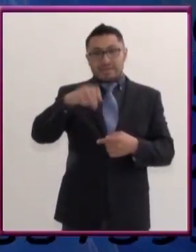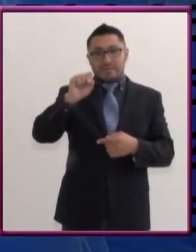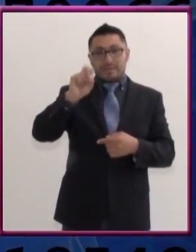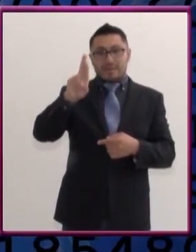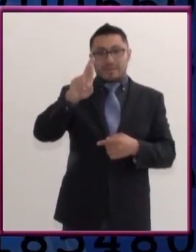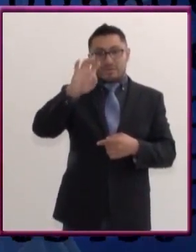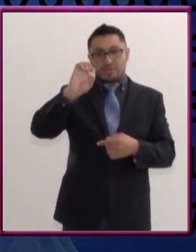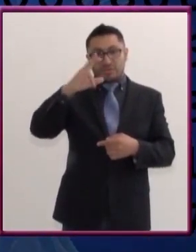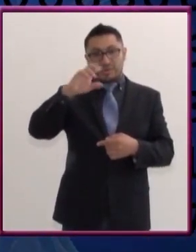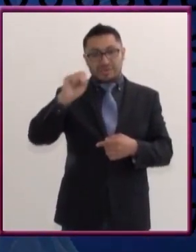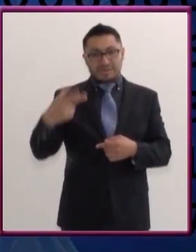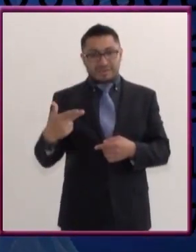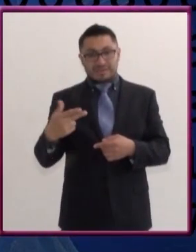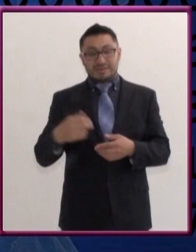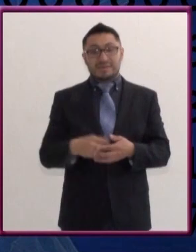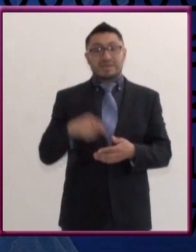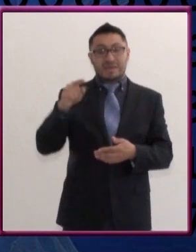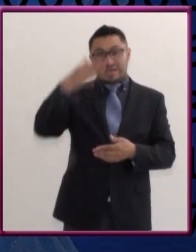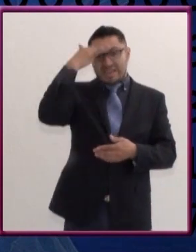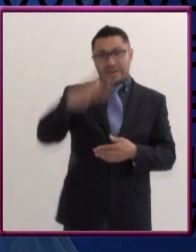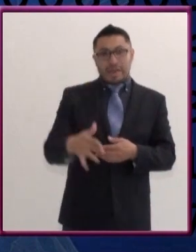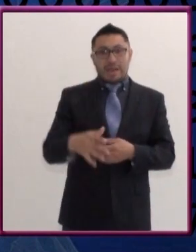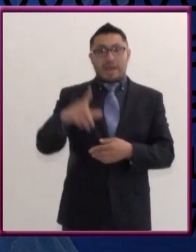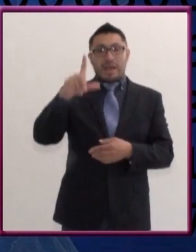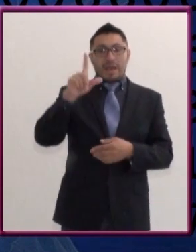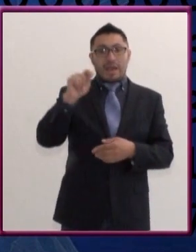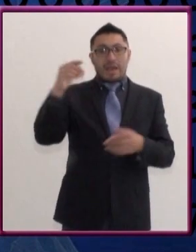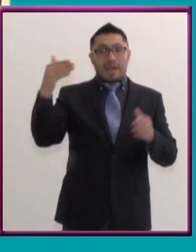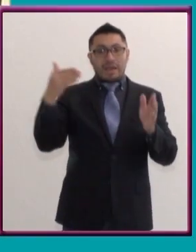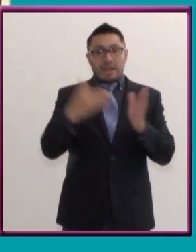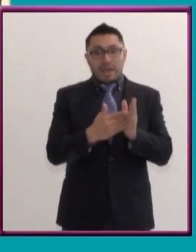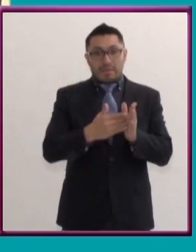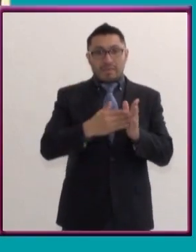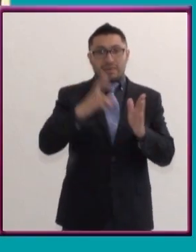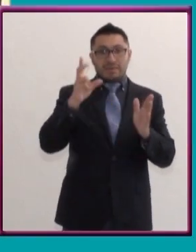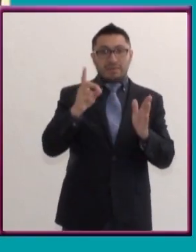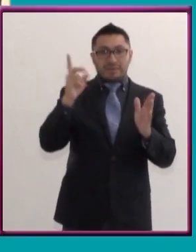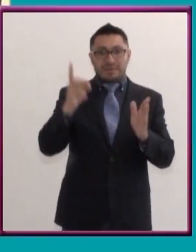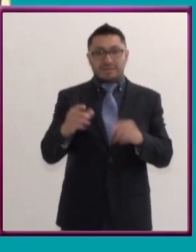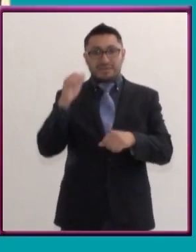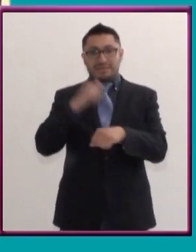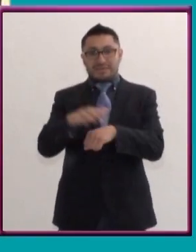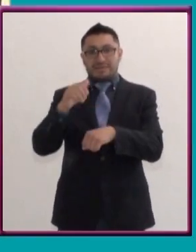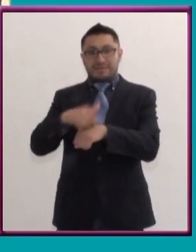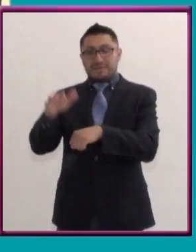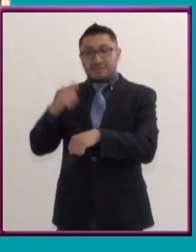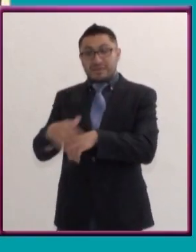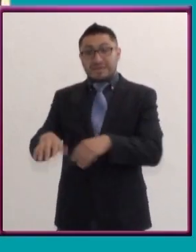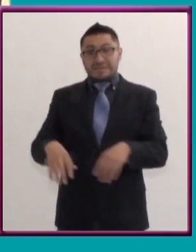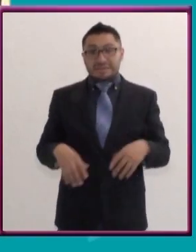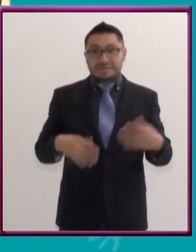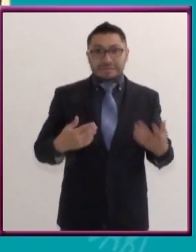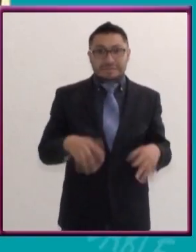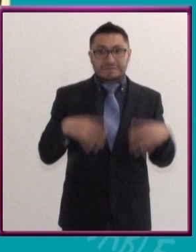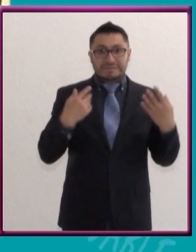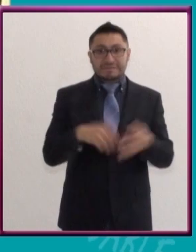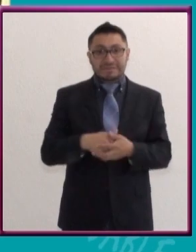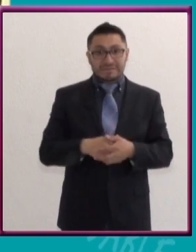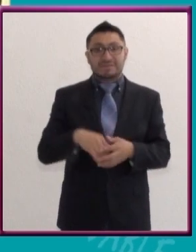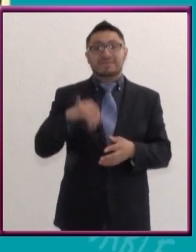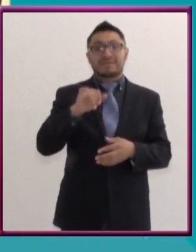llamado Suresh Kumar Sharma. Él se sabe 70.030 dígitos. ¡Wow! Yo ¿Qué? sé.